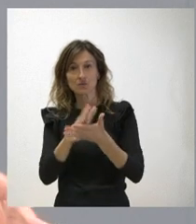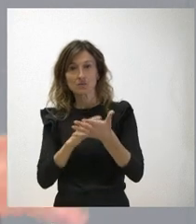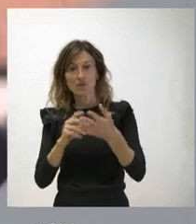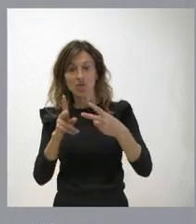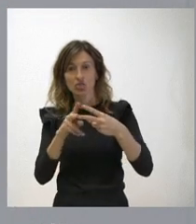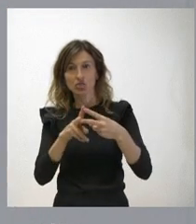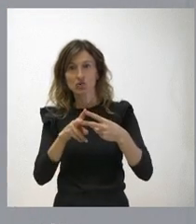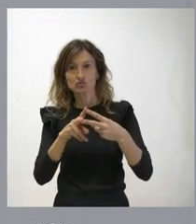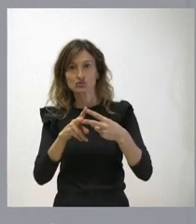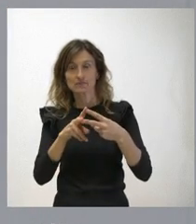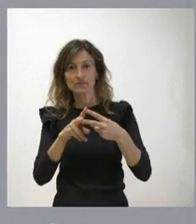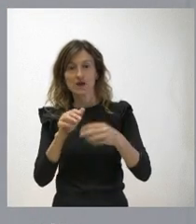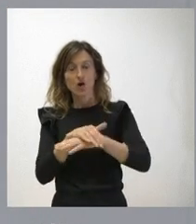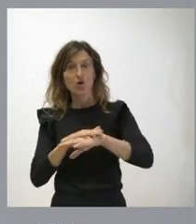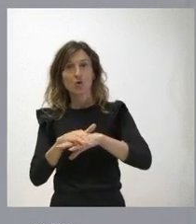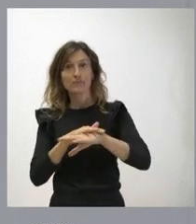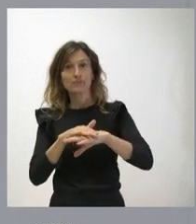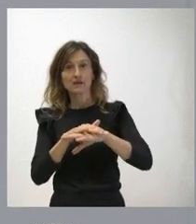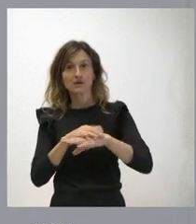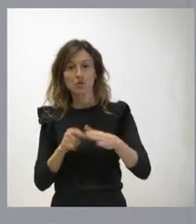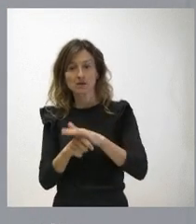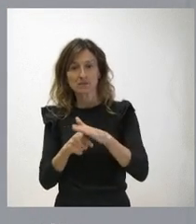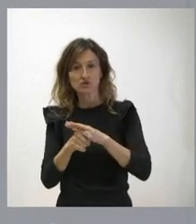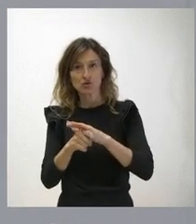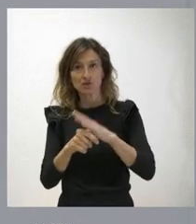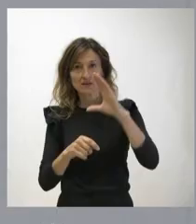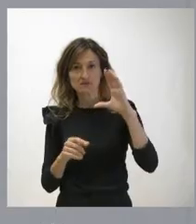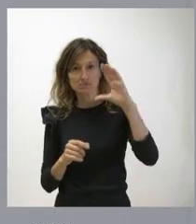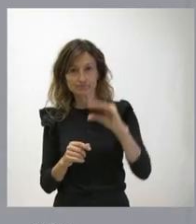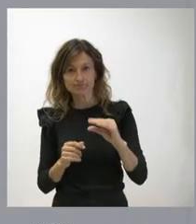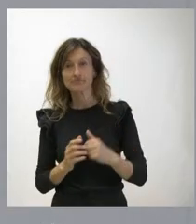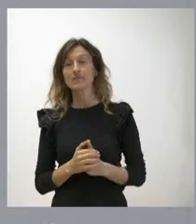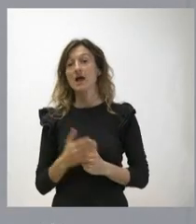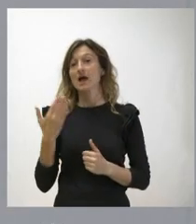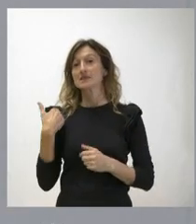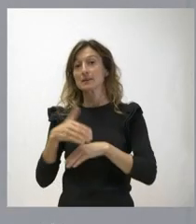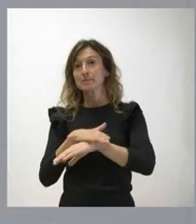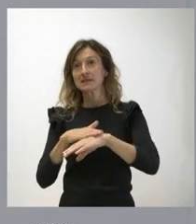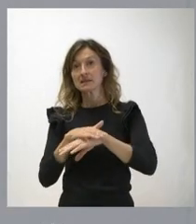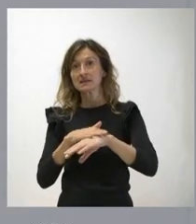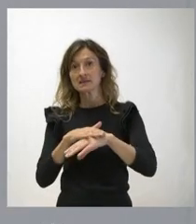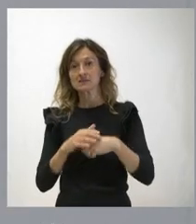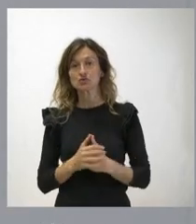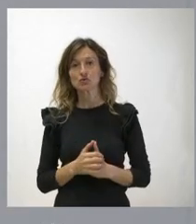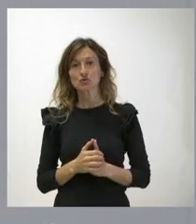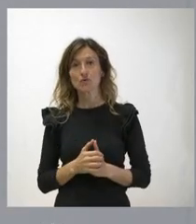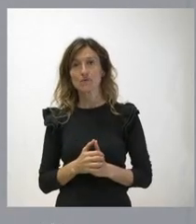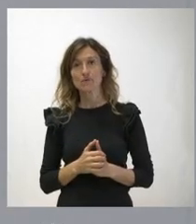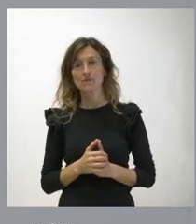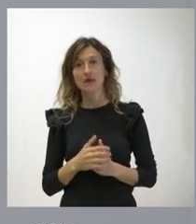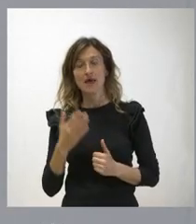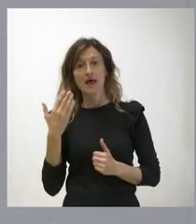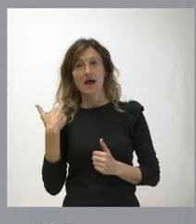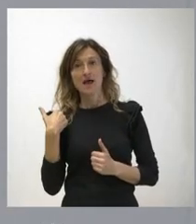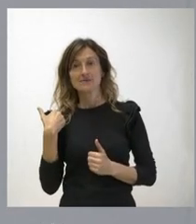donde el gobierno decidió reducir las inversiones el ministro Ayer fue reprobado por